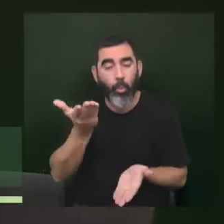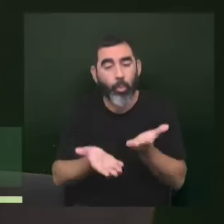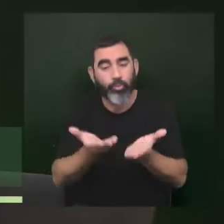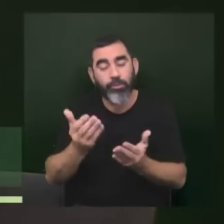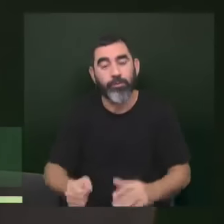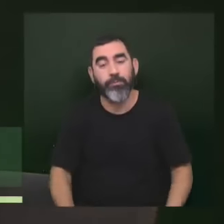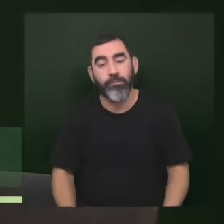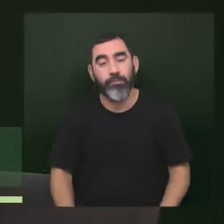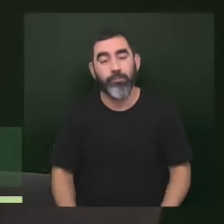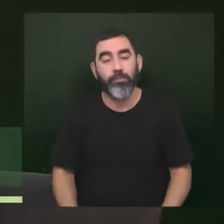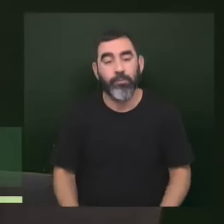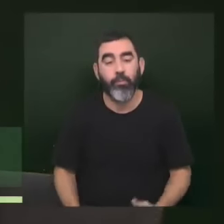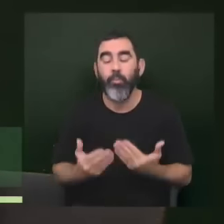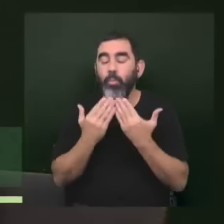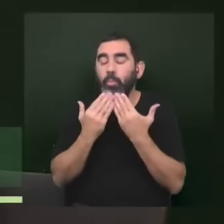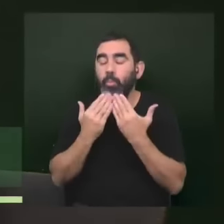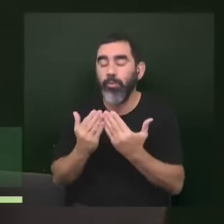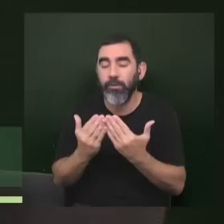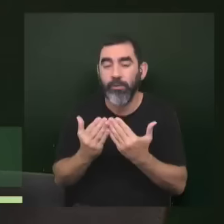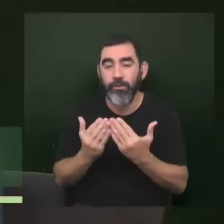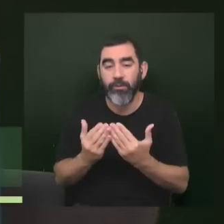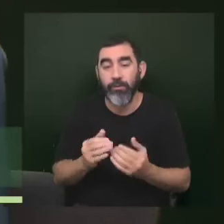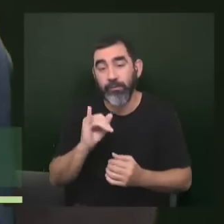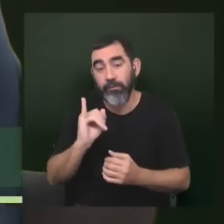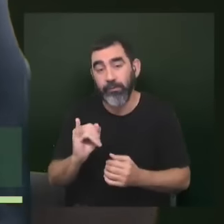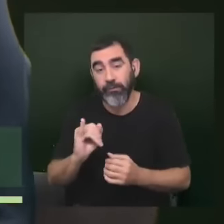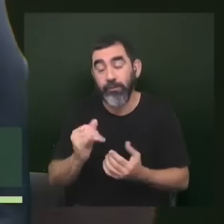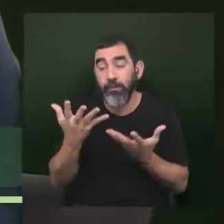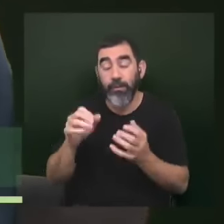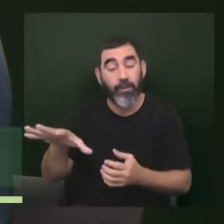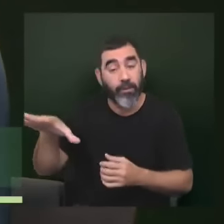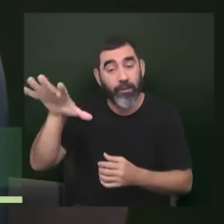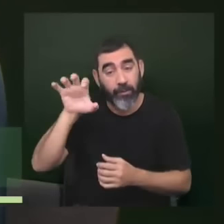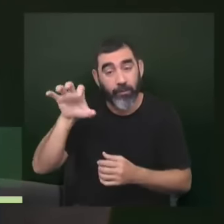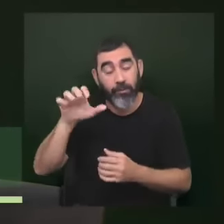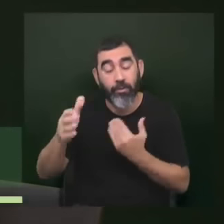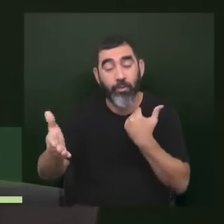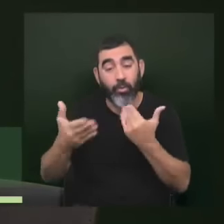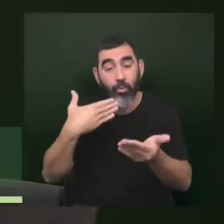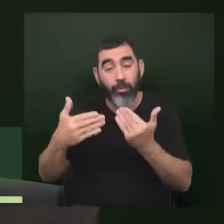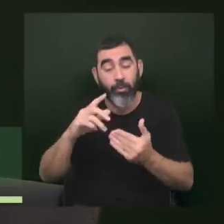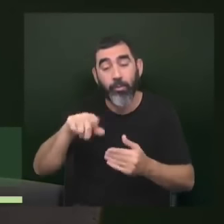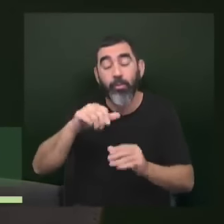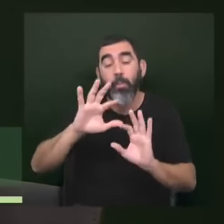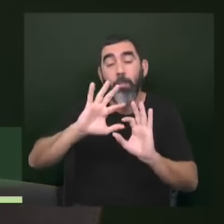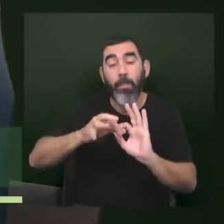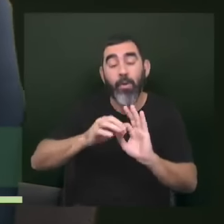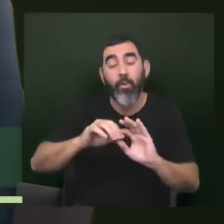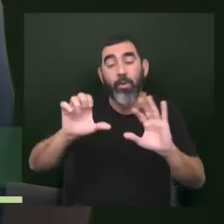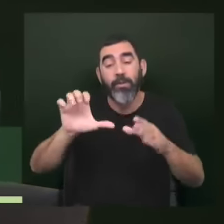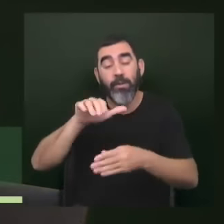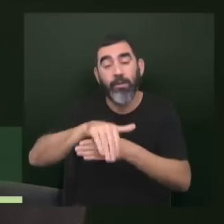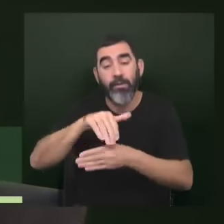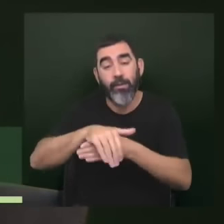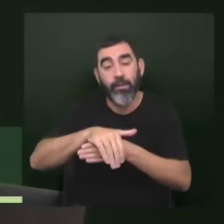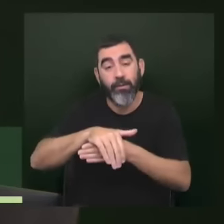Florencia robeto muchísimas gracias y bueno Y si nos quedamos con ganas de escucharte el conversatorio es el próximo miércoles a las 6 de la tarde en